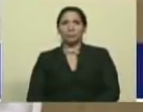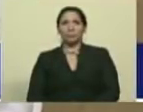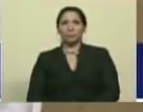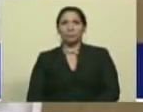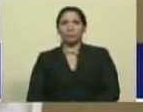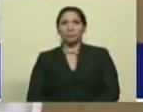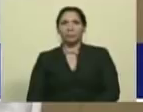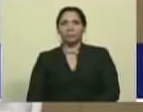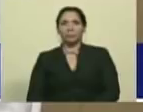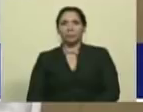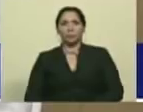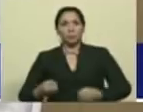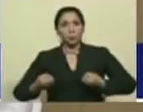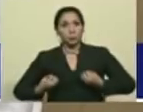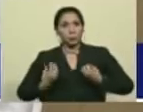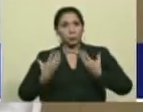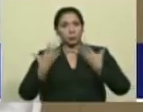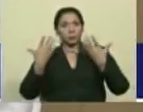venía lleno de sueños,